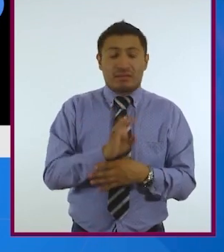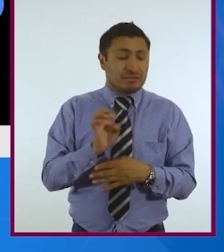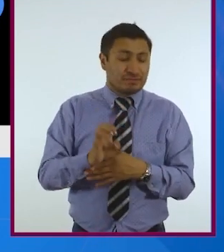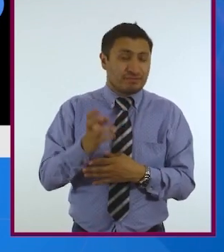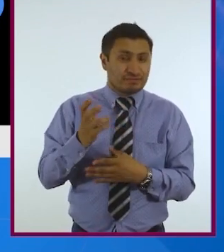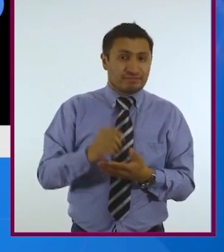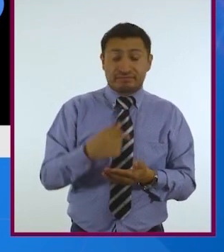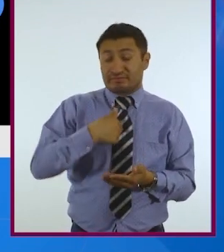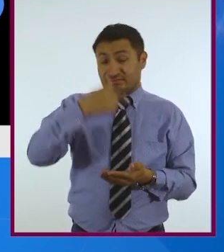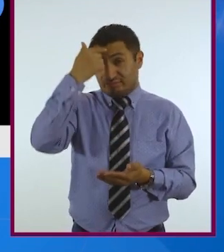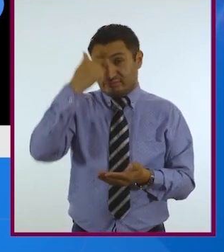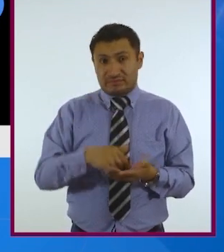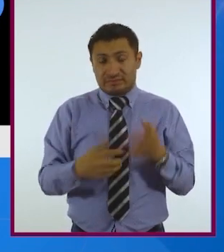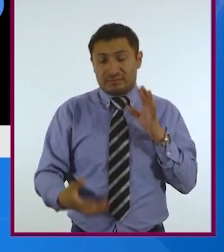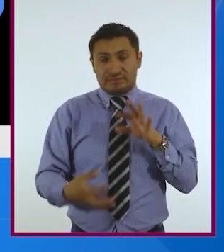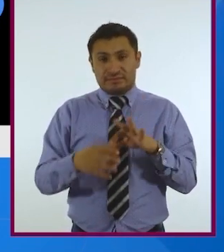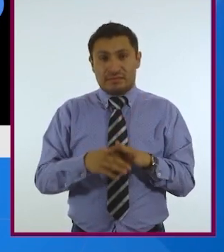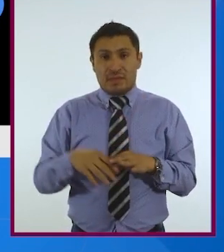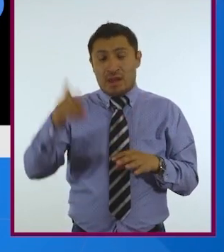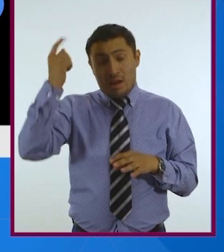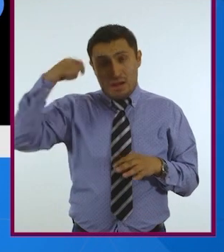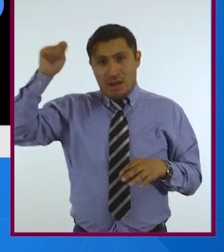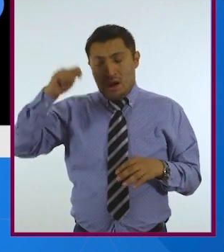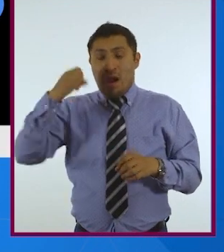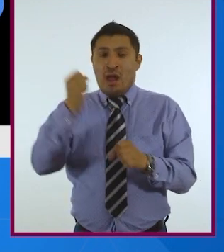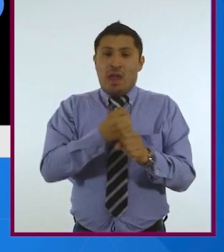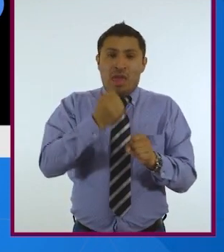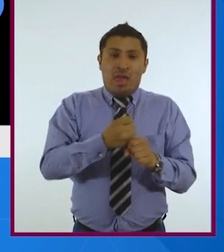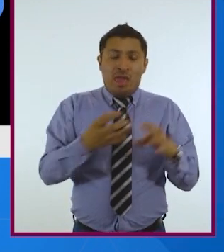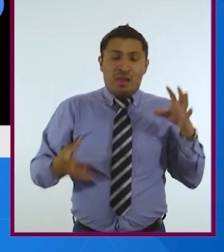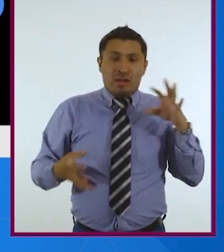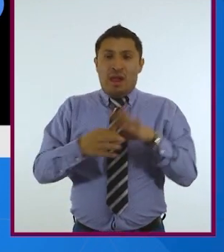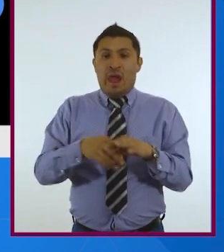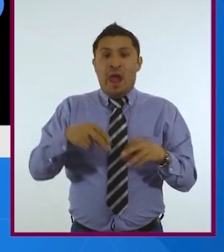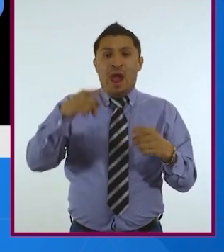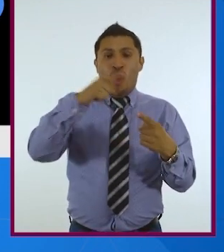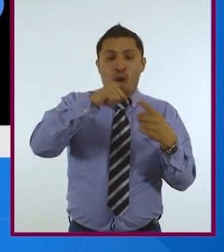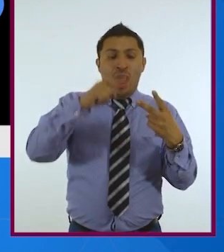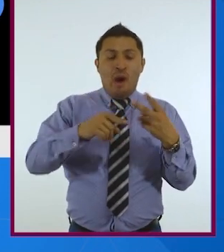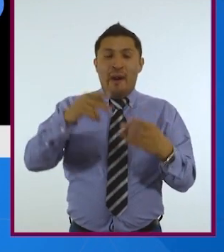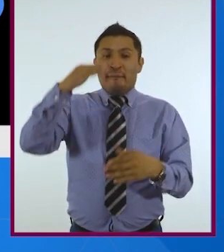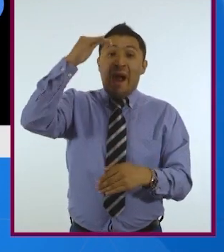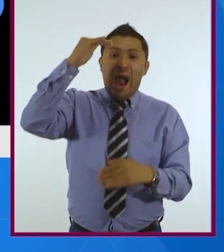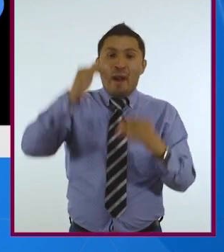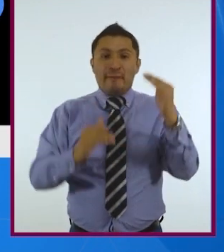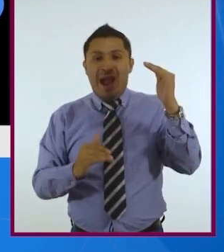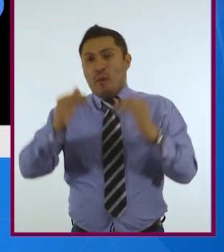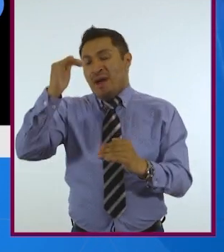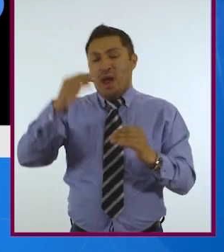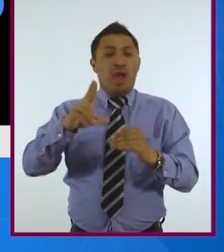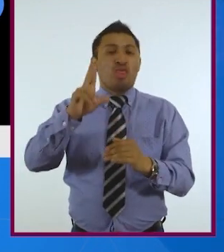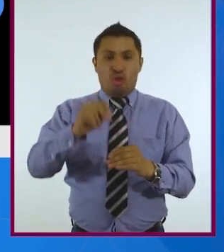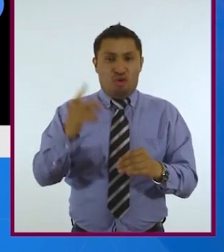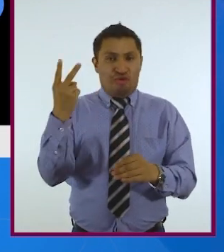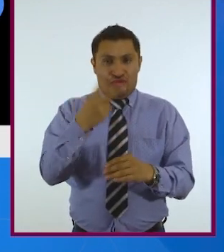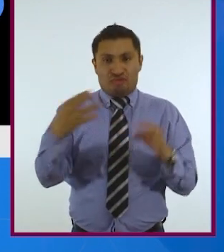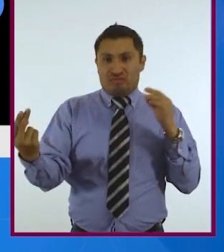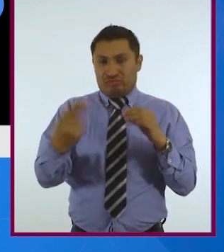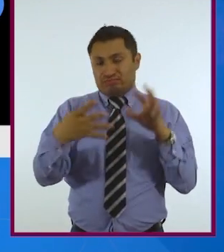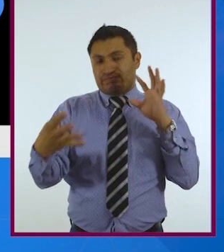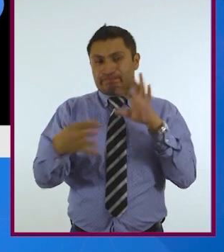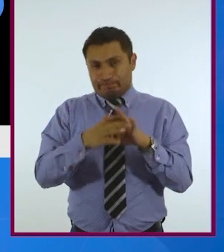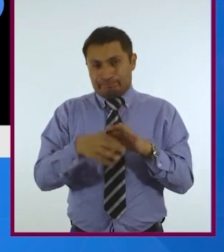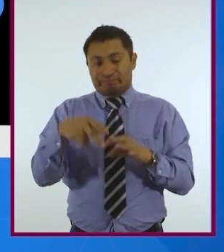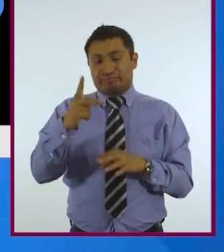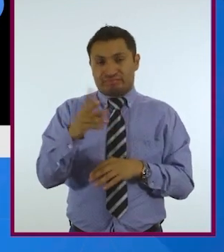creo que es una unión de teoría y praxis en la cual ninguna de las dos pesa más. Ambas son necesarias. Ahora, se puede